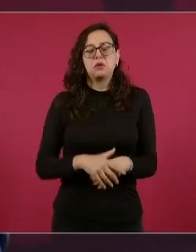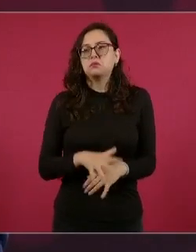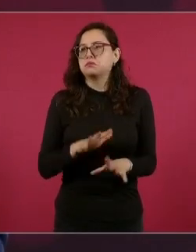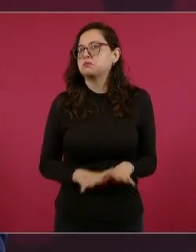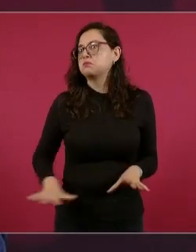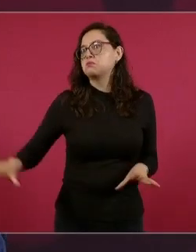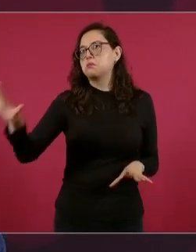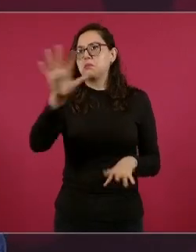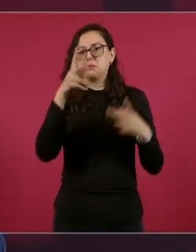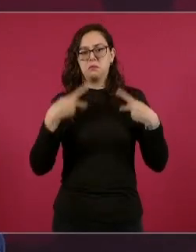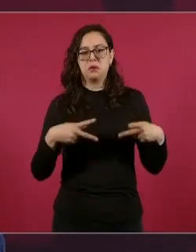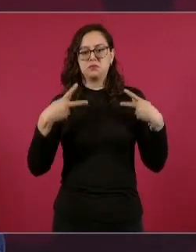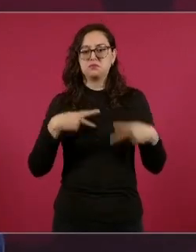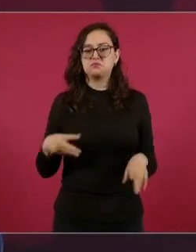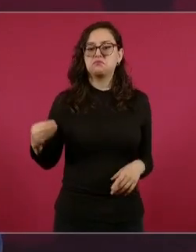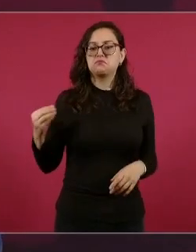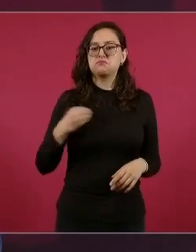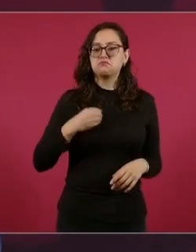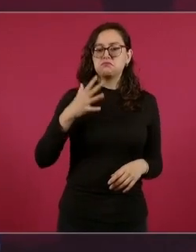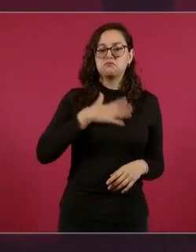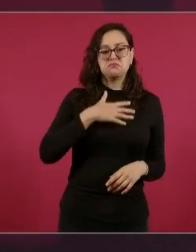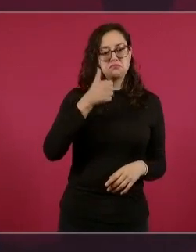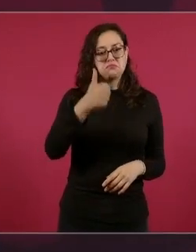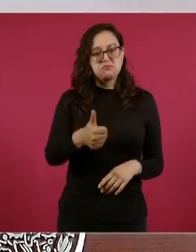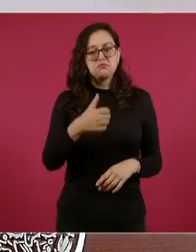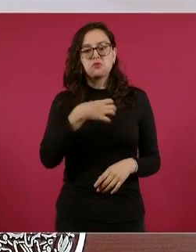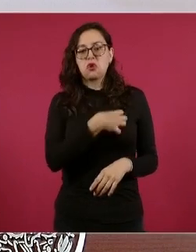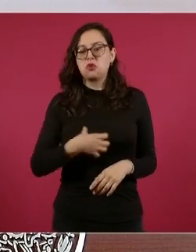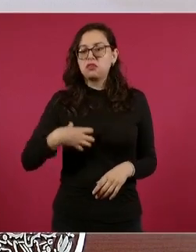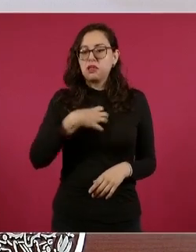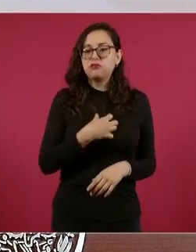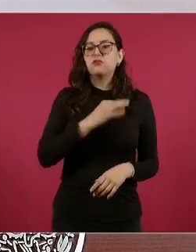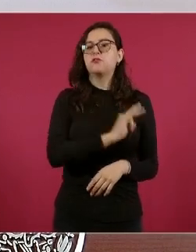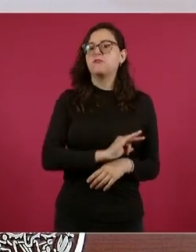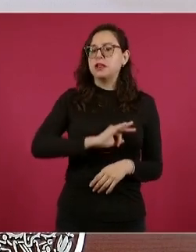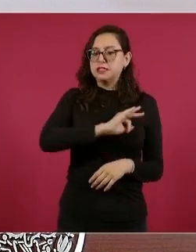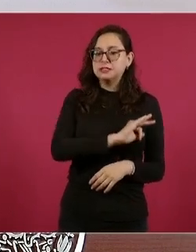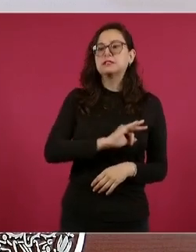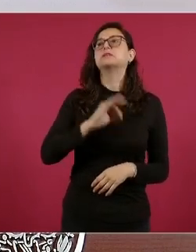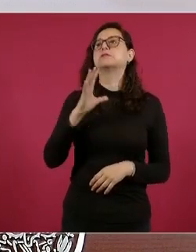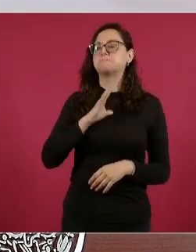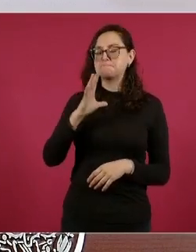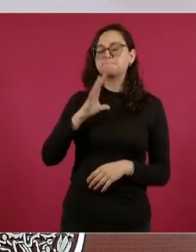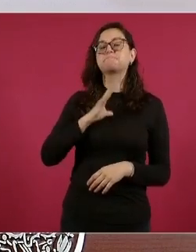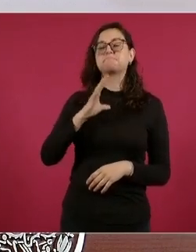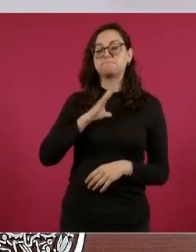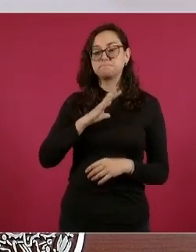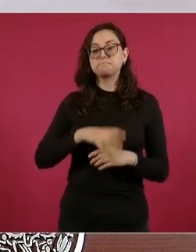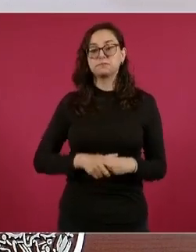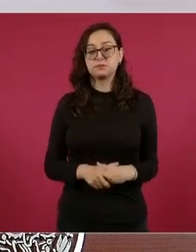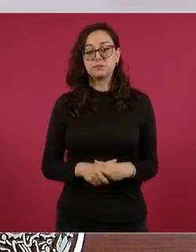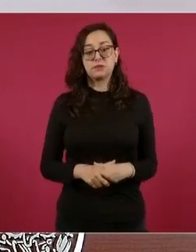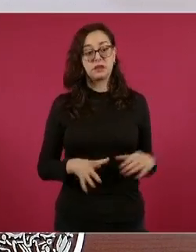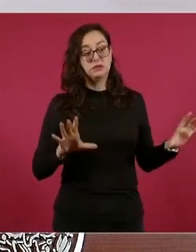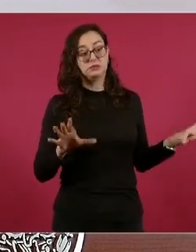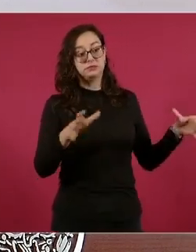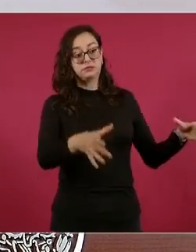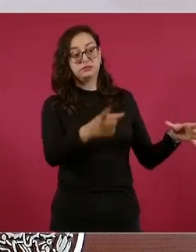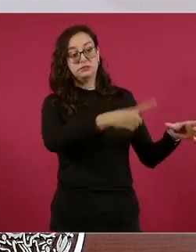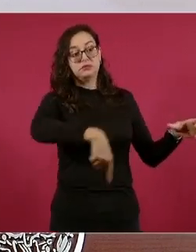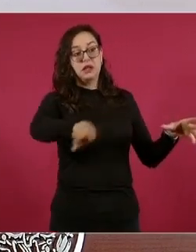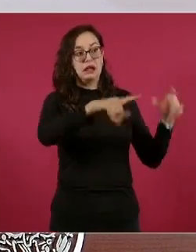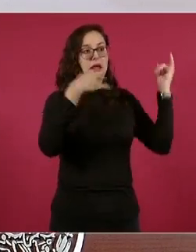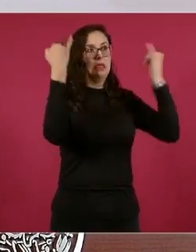pueblo está contento y hay felicidad, muy contrario a lo